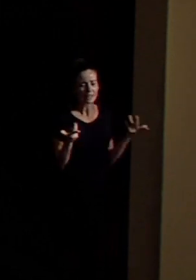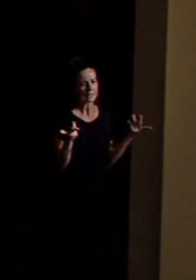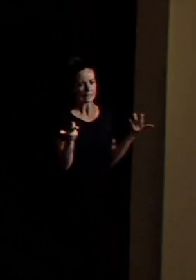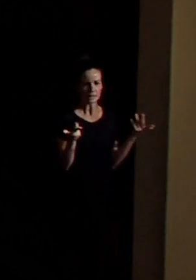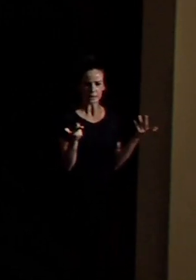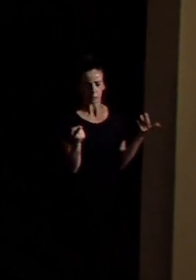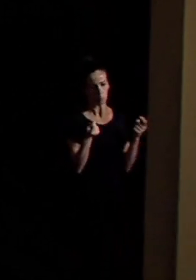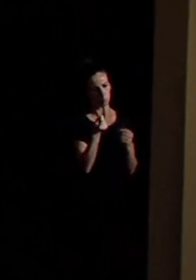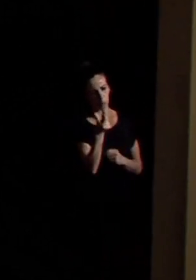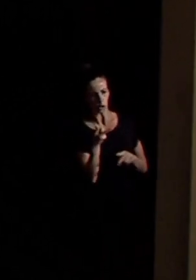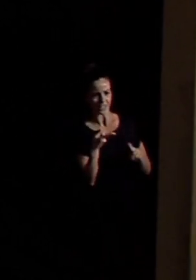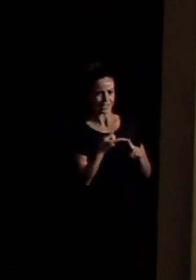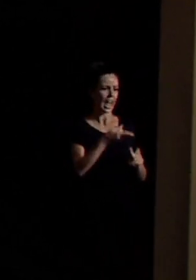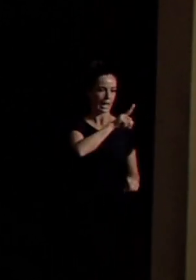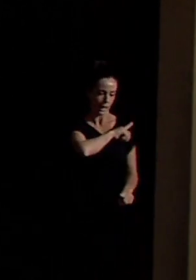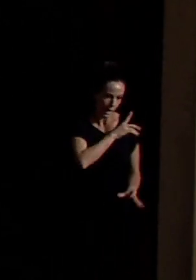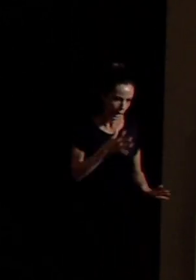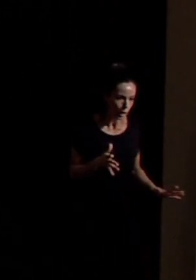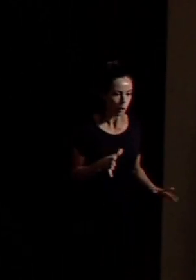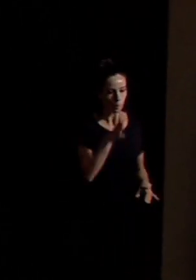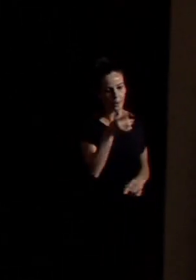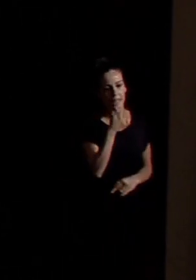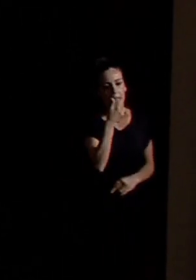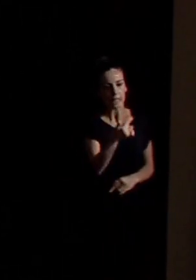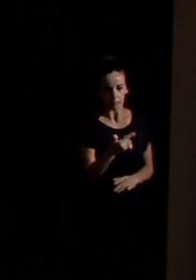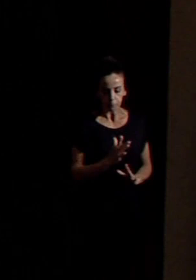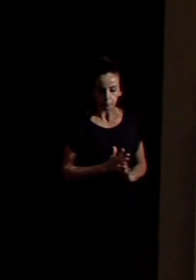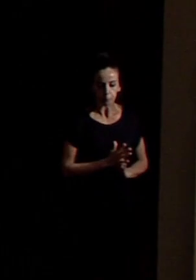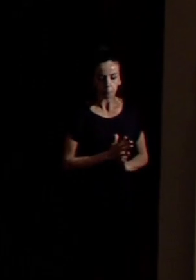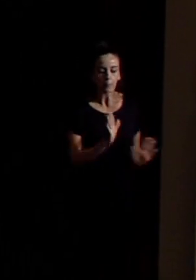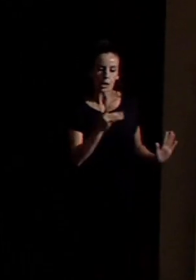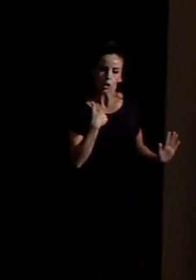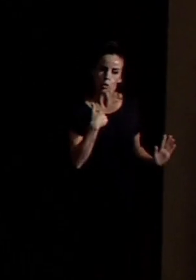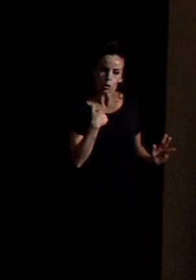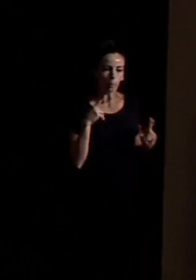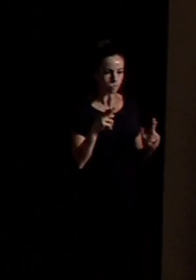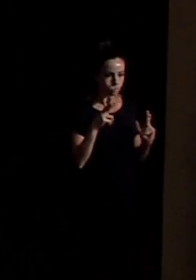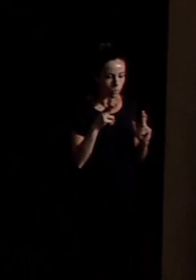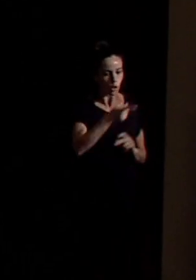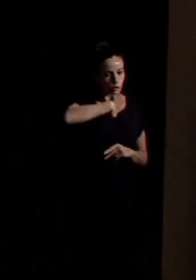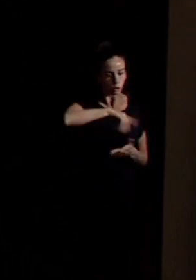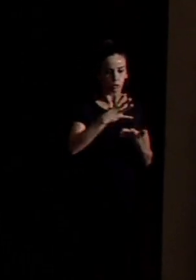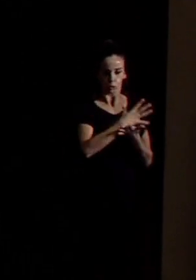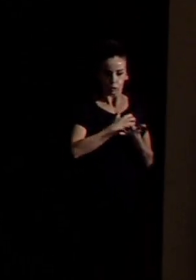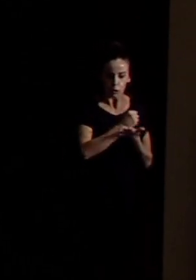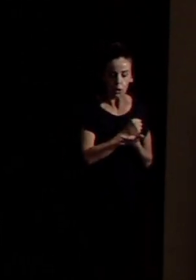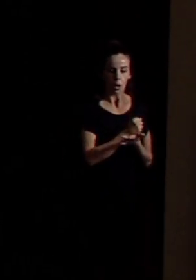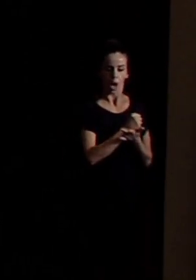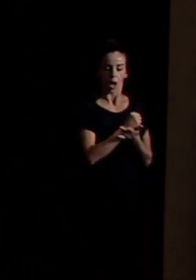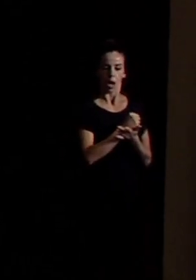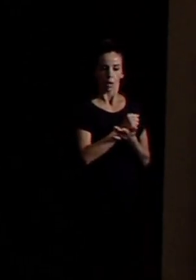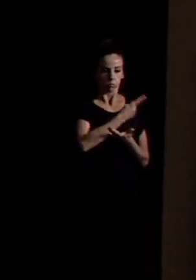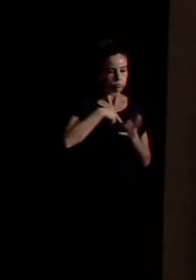subido de tono, por ponerle de alguna manera, ¿no? Pero yo espero que entre todas encontremos ese punto de